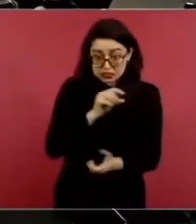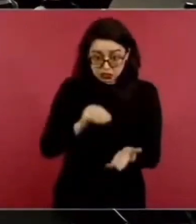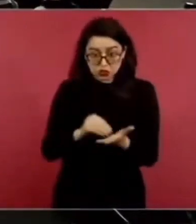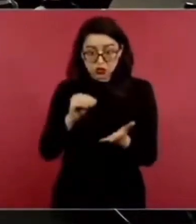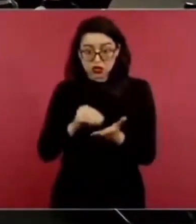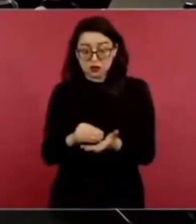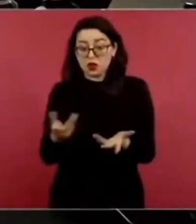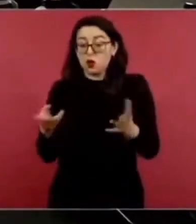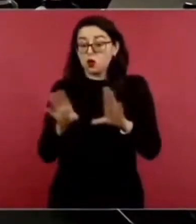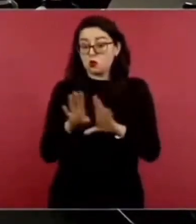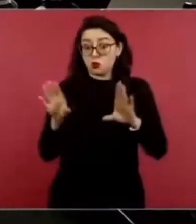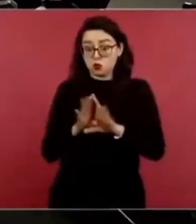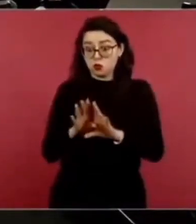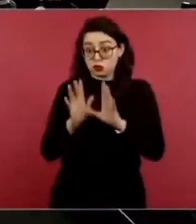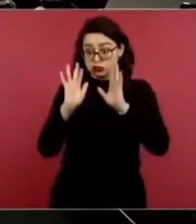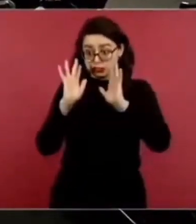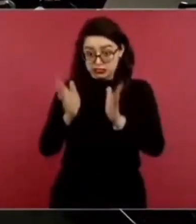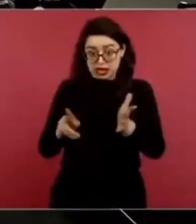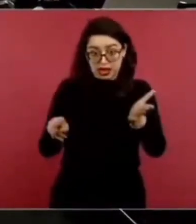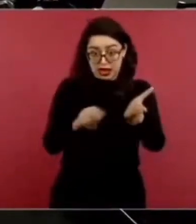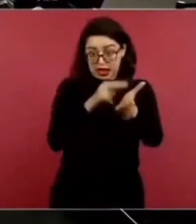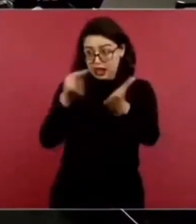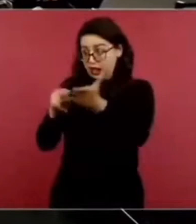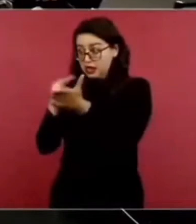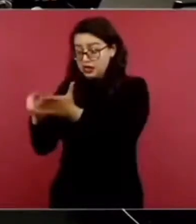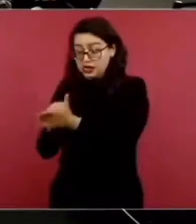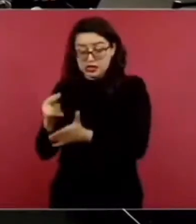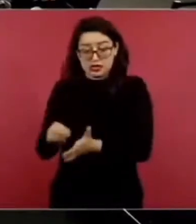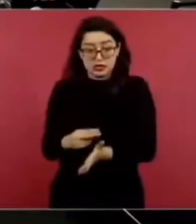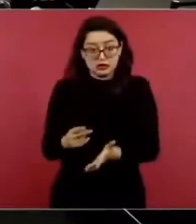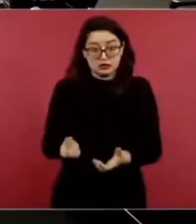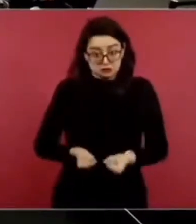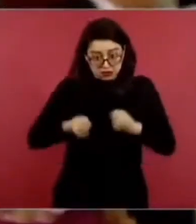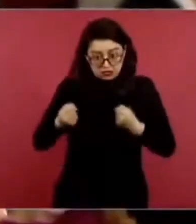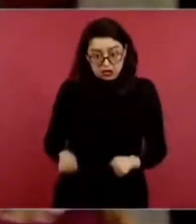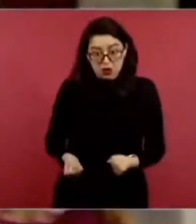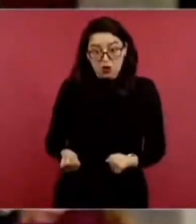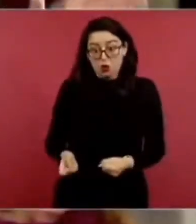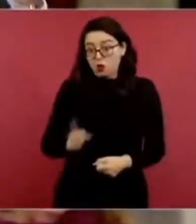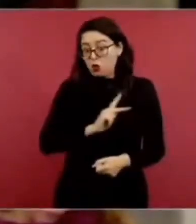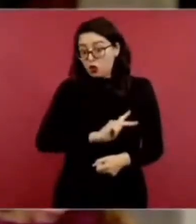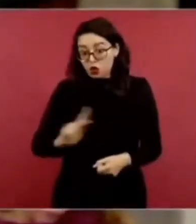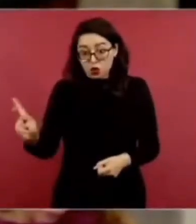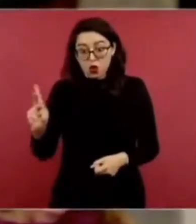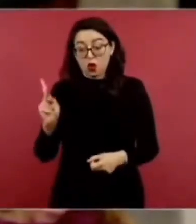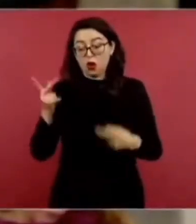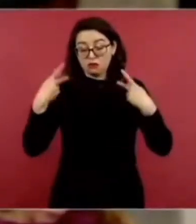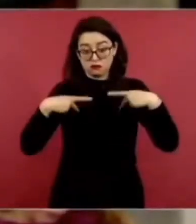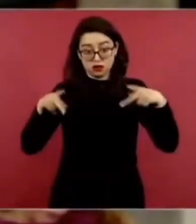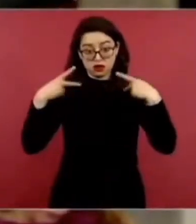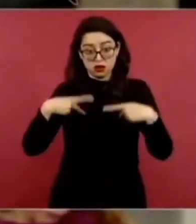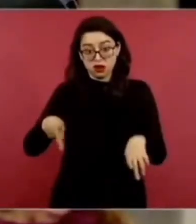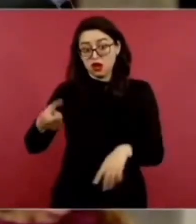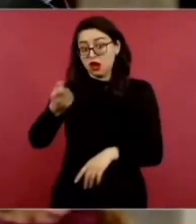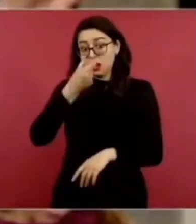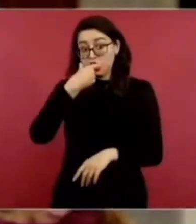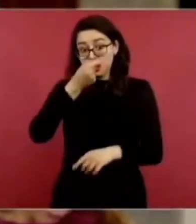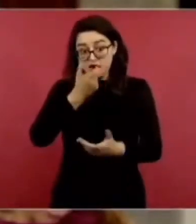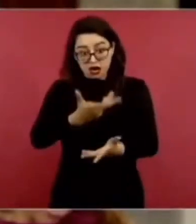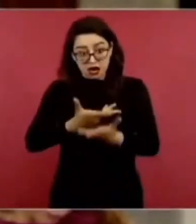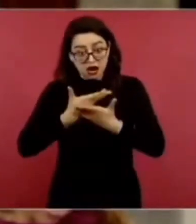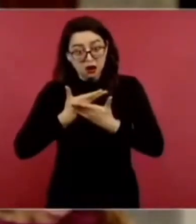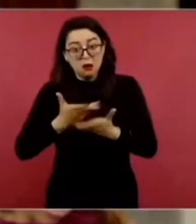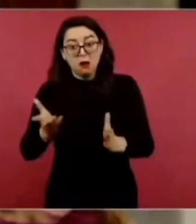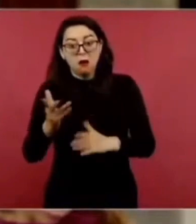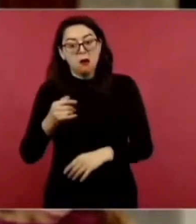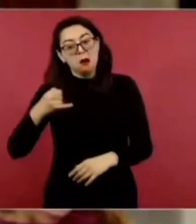firma ya se garantiza verdaderamente el acceso de medicamentos a todos los mexicanos, incluso desde la sierra de